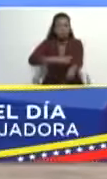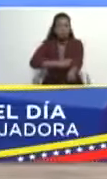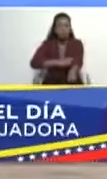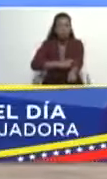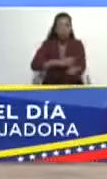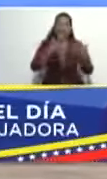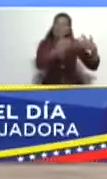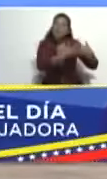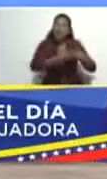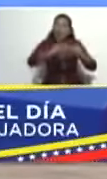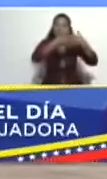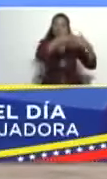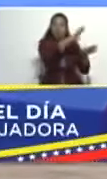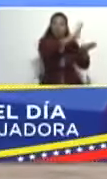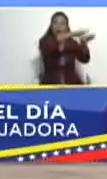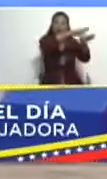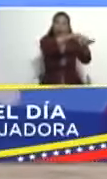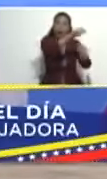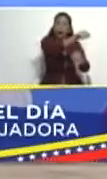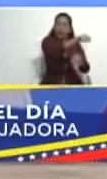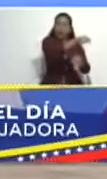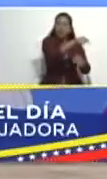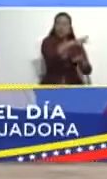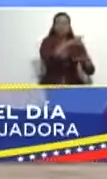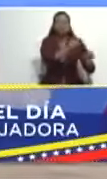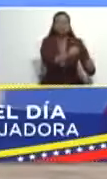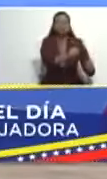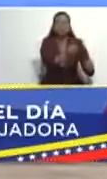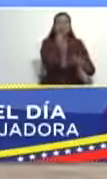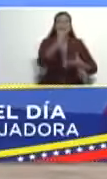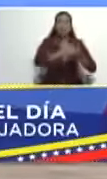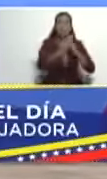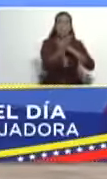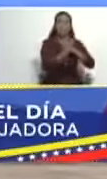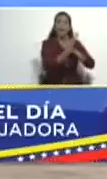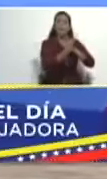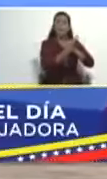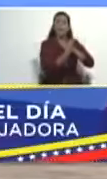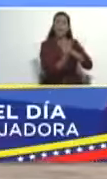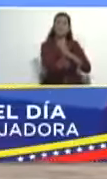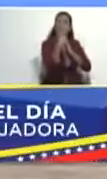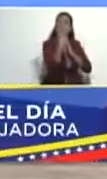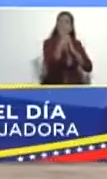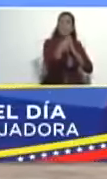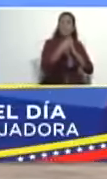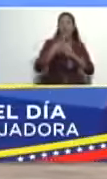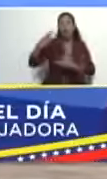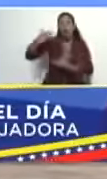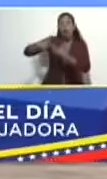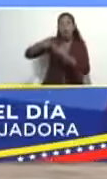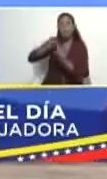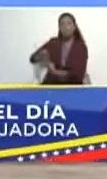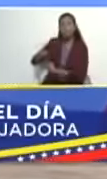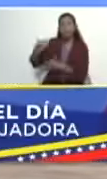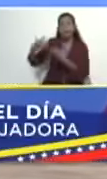Estados Unidos de Norteamérica tomó nuevas sanciones contra PDVSA.